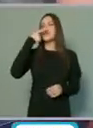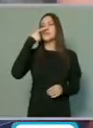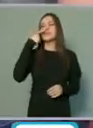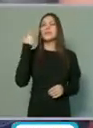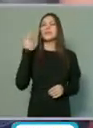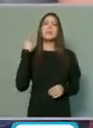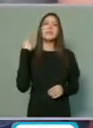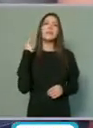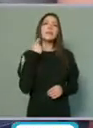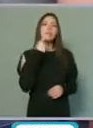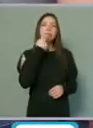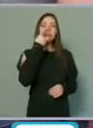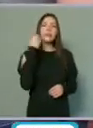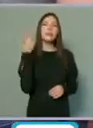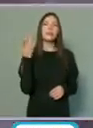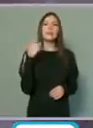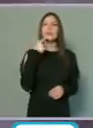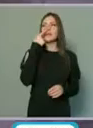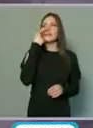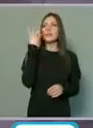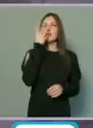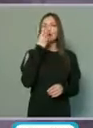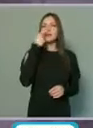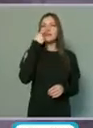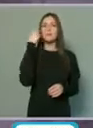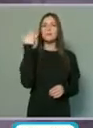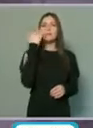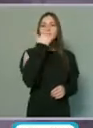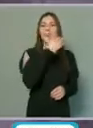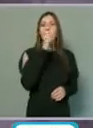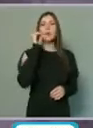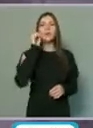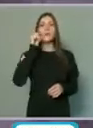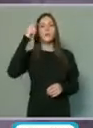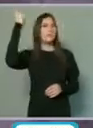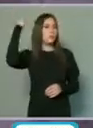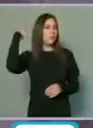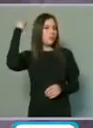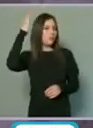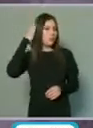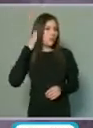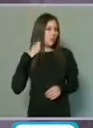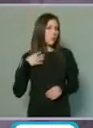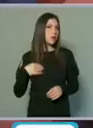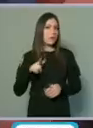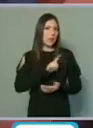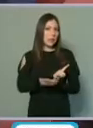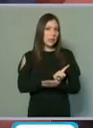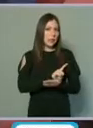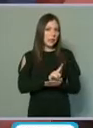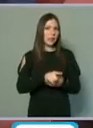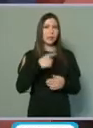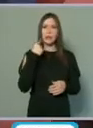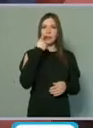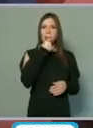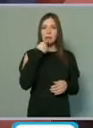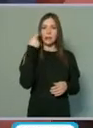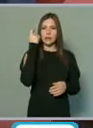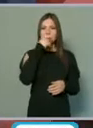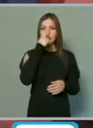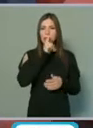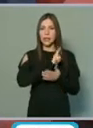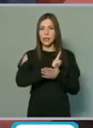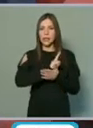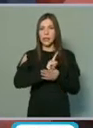bien peinadito, ¿no? Cuidar como estos pequeños detalles, ¿no? Que tengas como limpios los dientes, por ejemplo. Todos estos pequeños detalles hablan